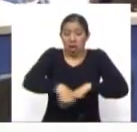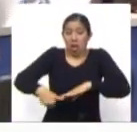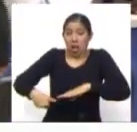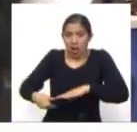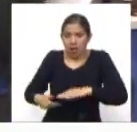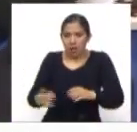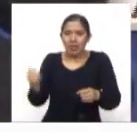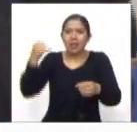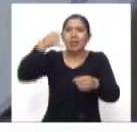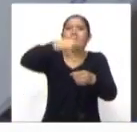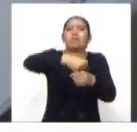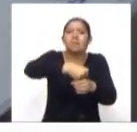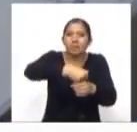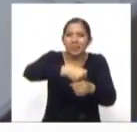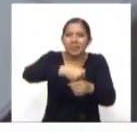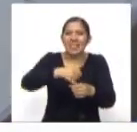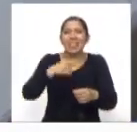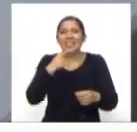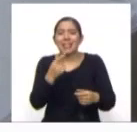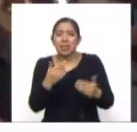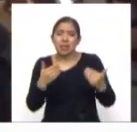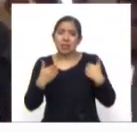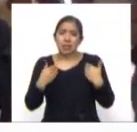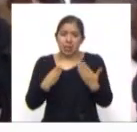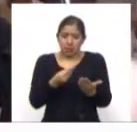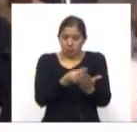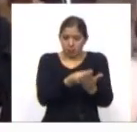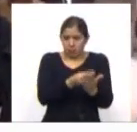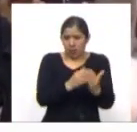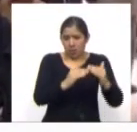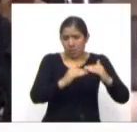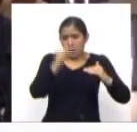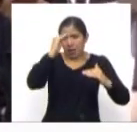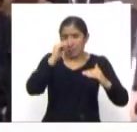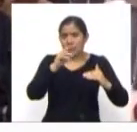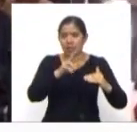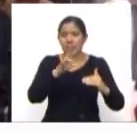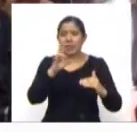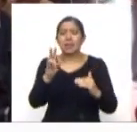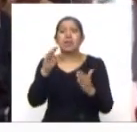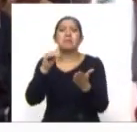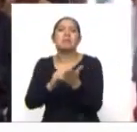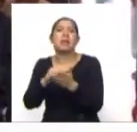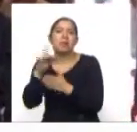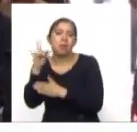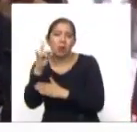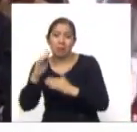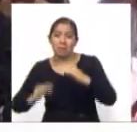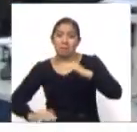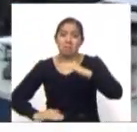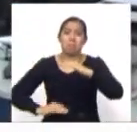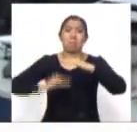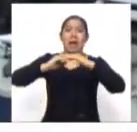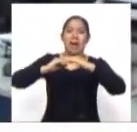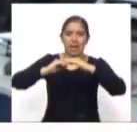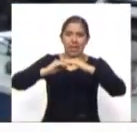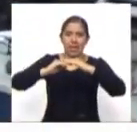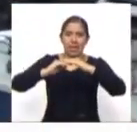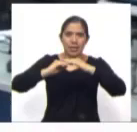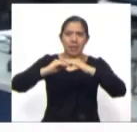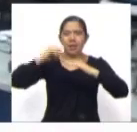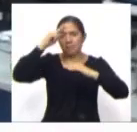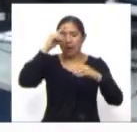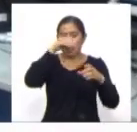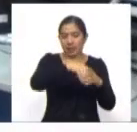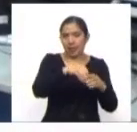tributario simplificado, es decir, que tenían un capital de operación superior a 37.000 bolivianos, tope máximo permitido para